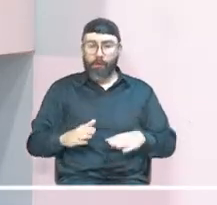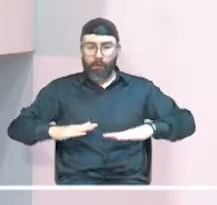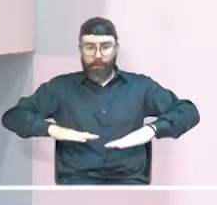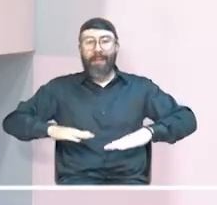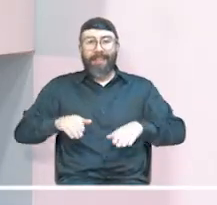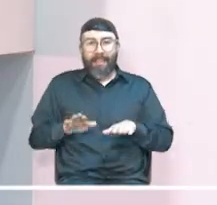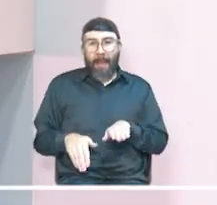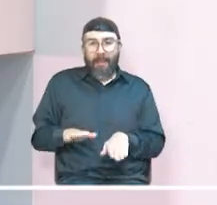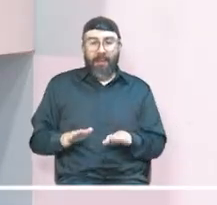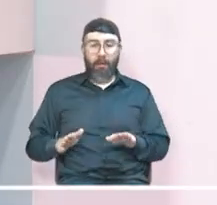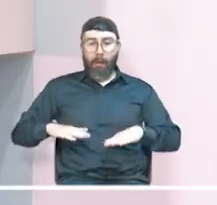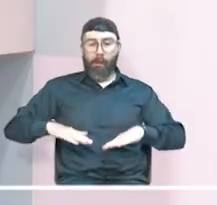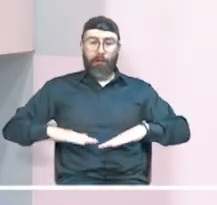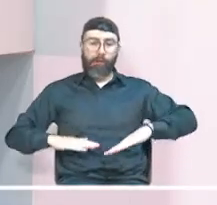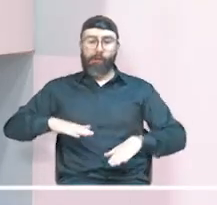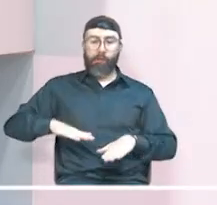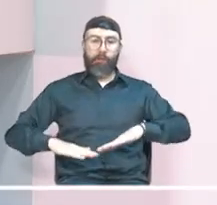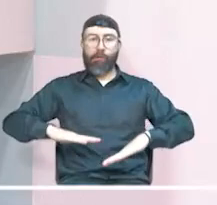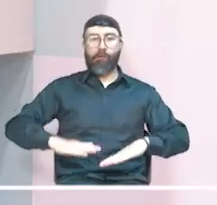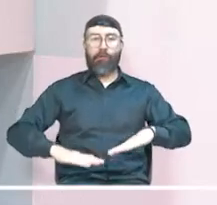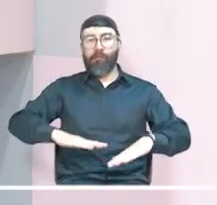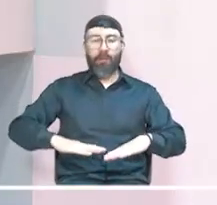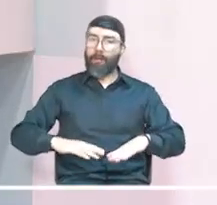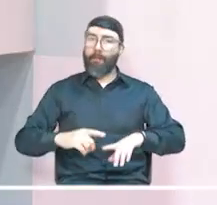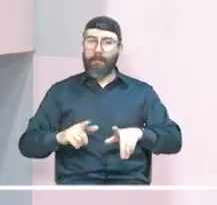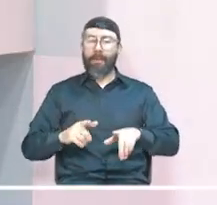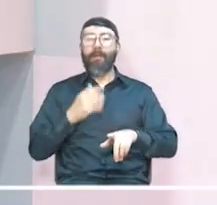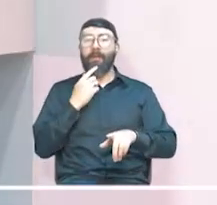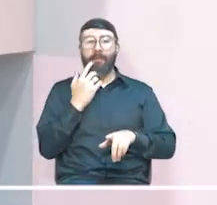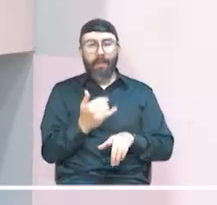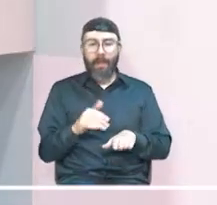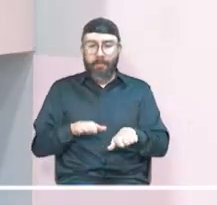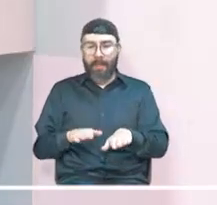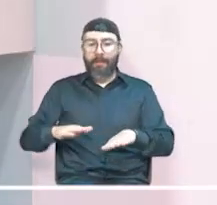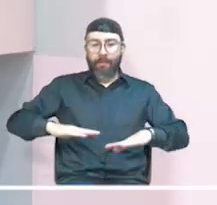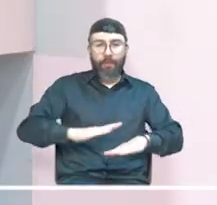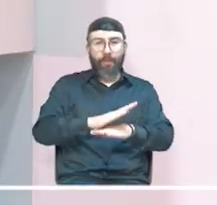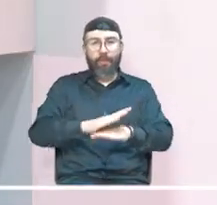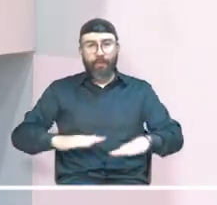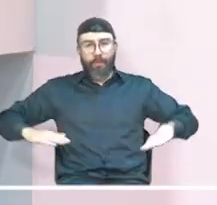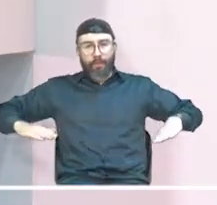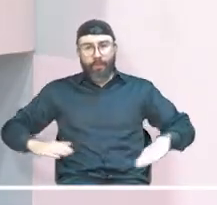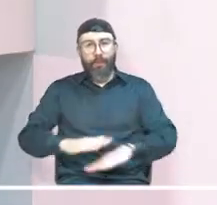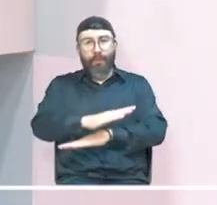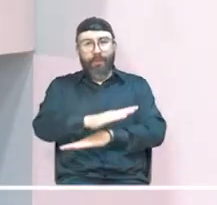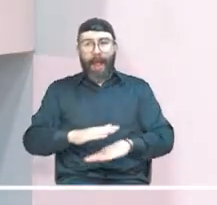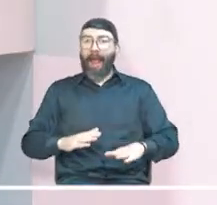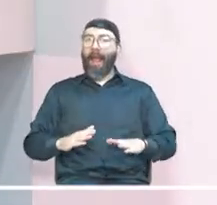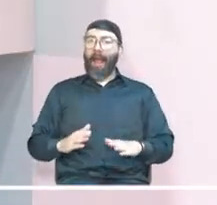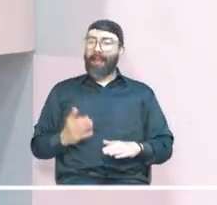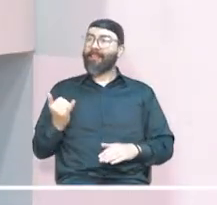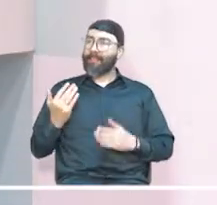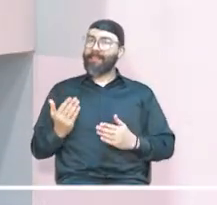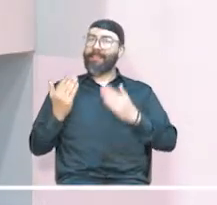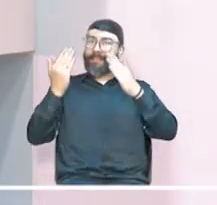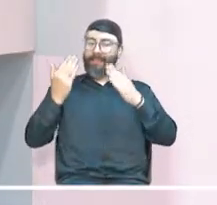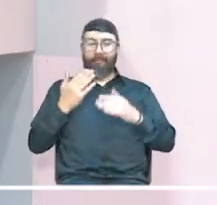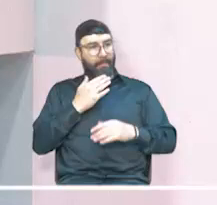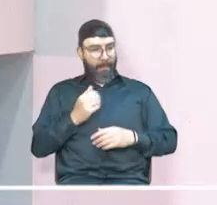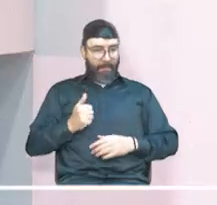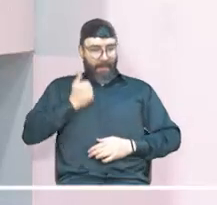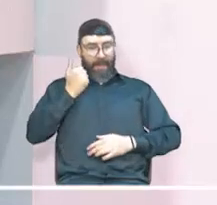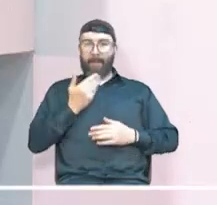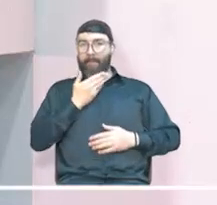adentro, entonces cuando usted patina los pies van un poquito en V, entonces este tipo de deporte le va a permitir, le va a dar la